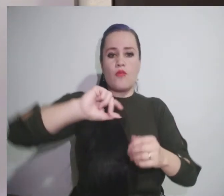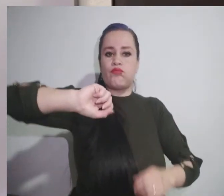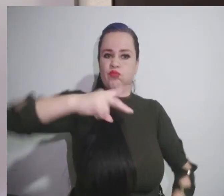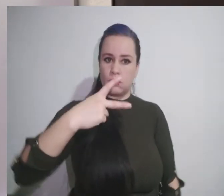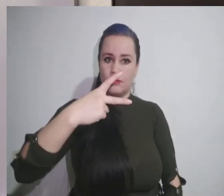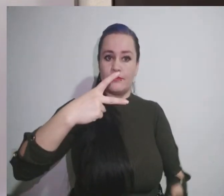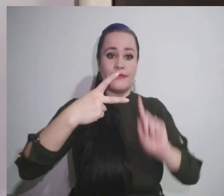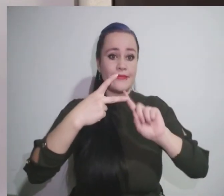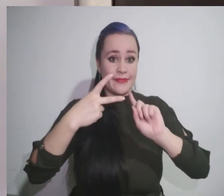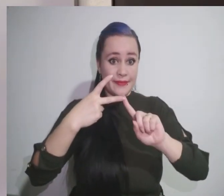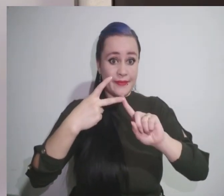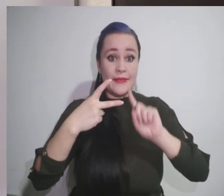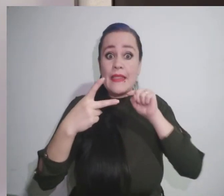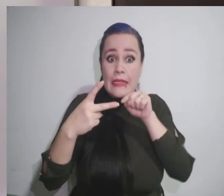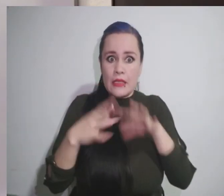secundaria. Entre más